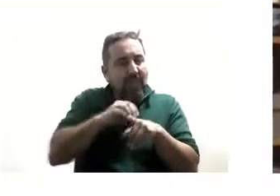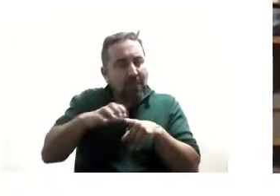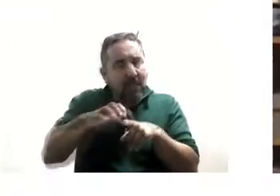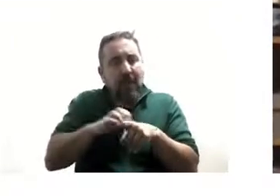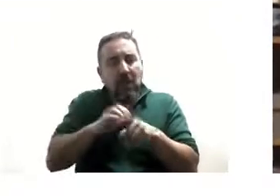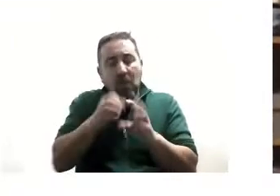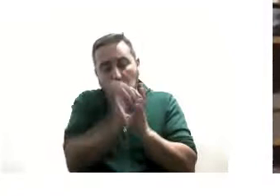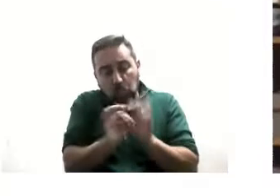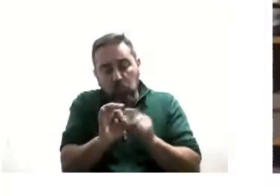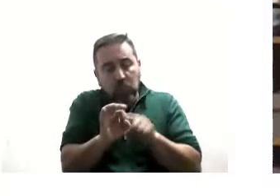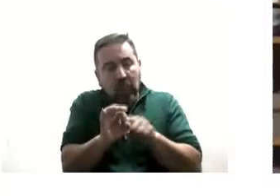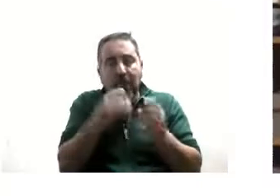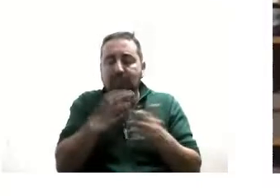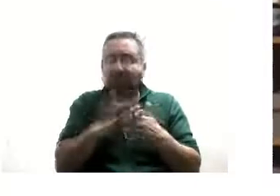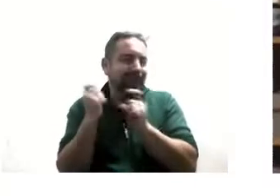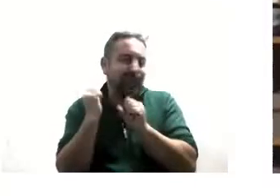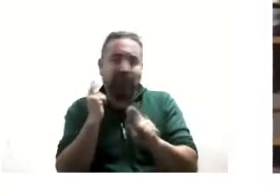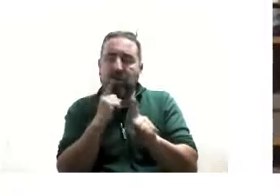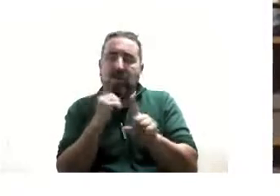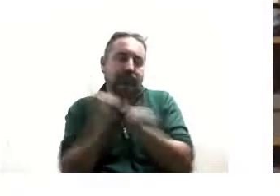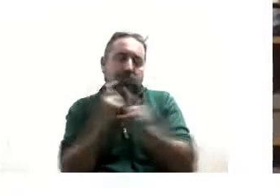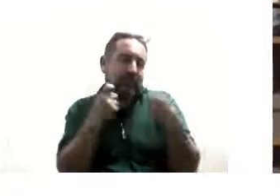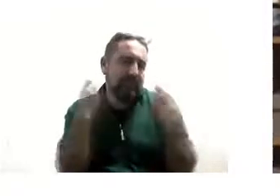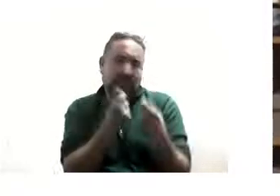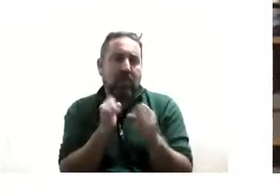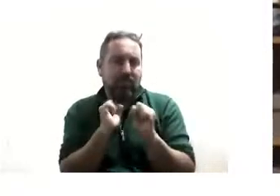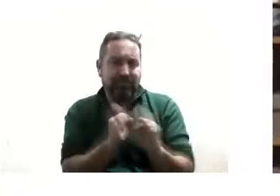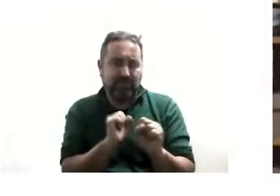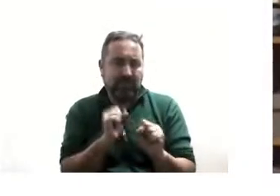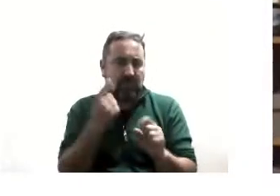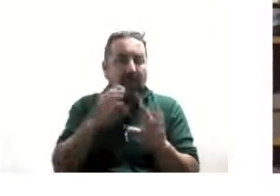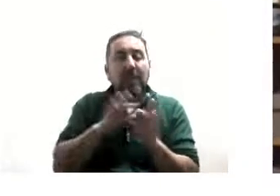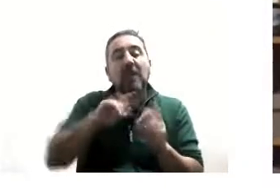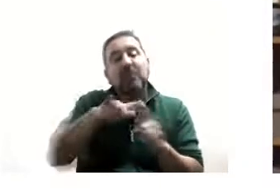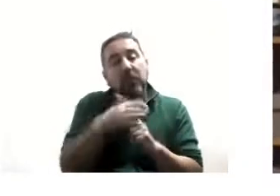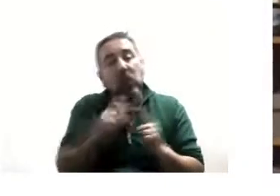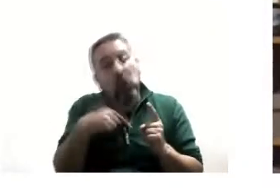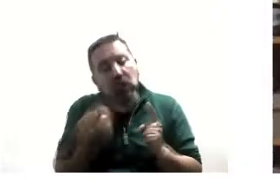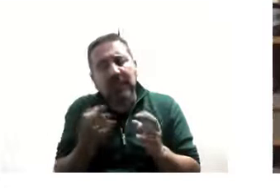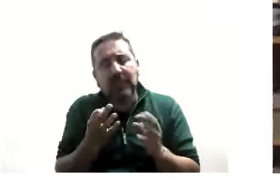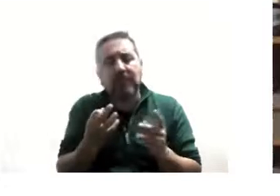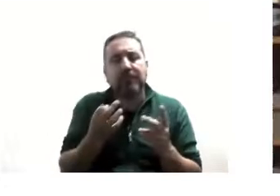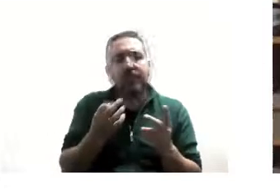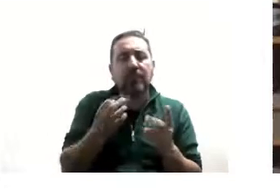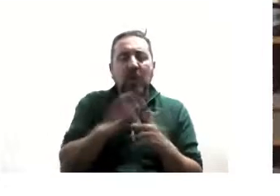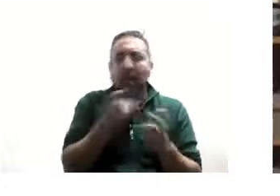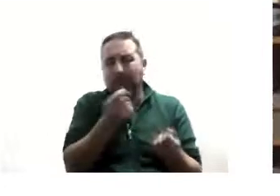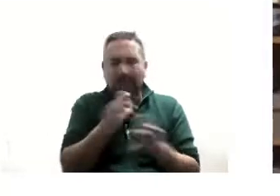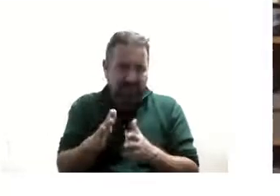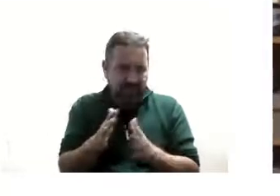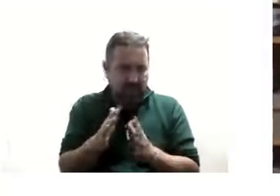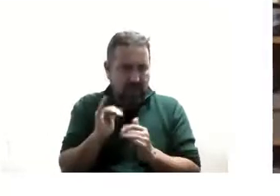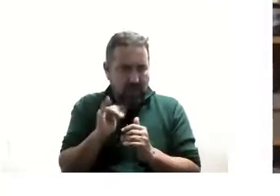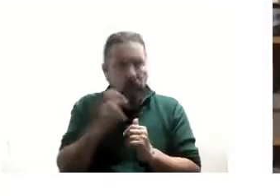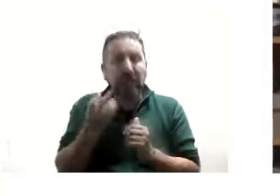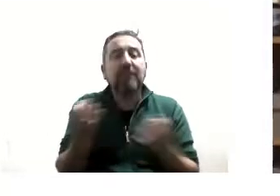no tolerar el audífono por esa razón. Pero hay una situación totalmente distinta, pero que se manifiesta de forma parecida, porque lo que